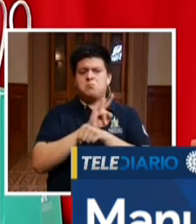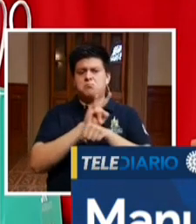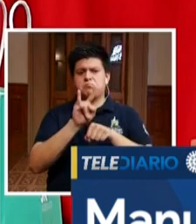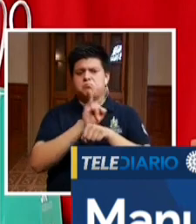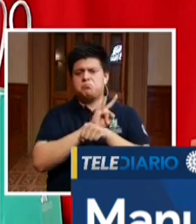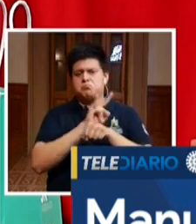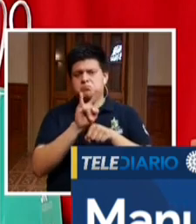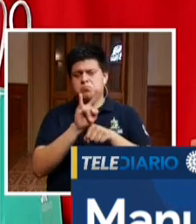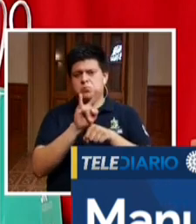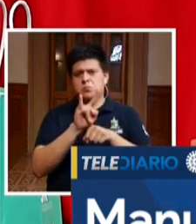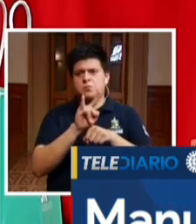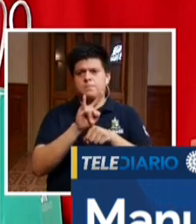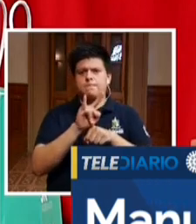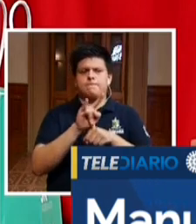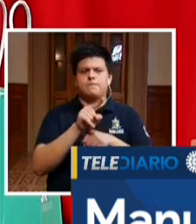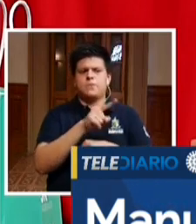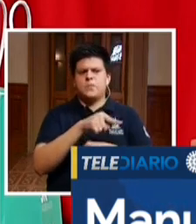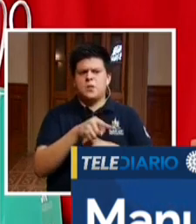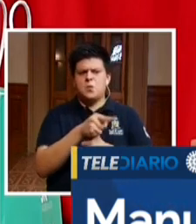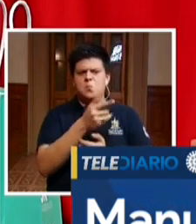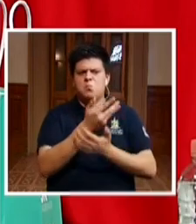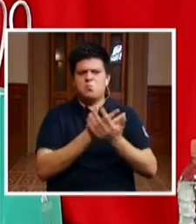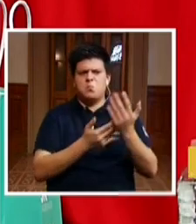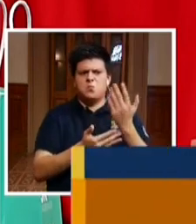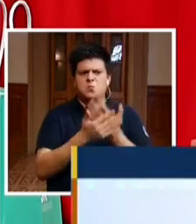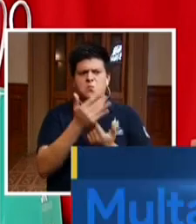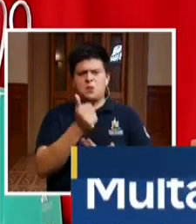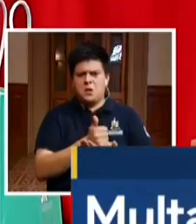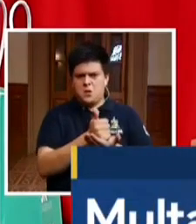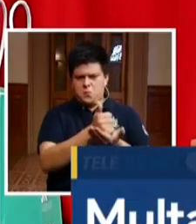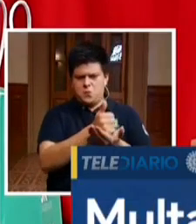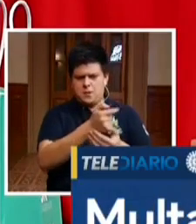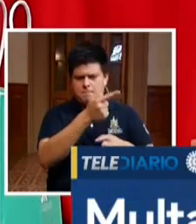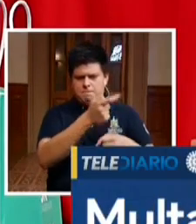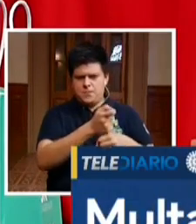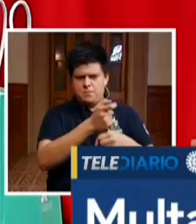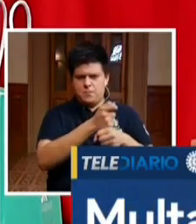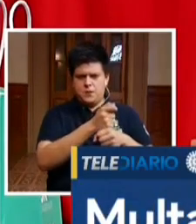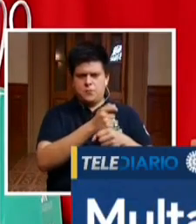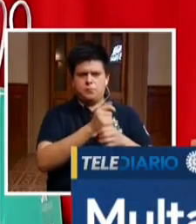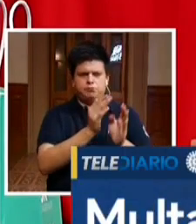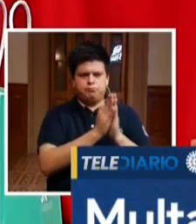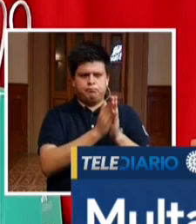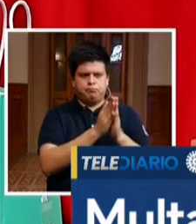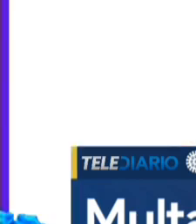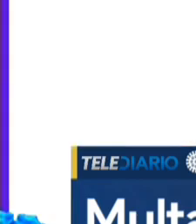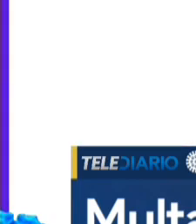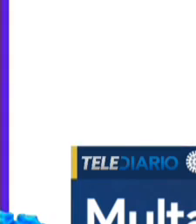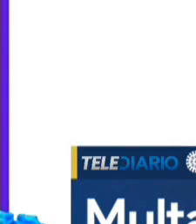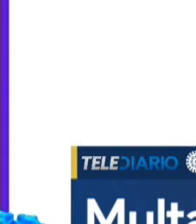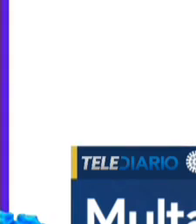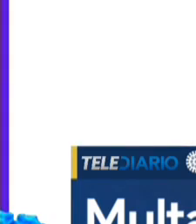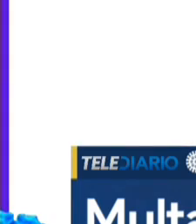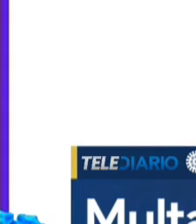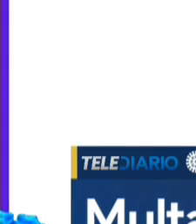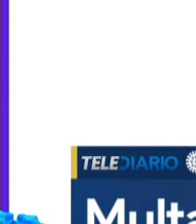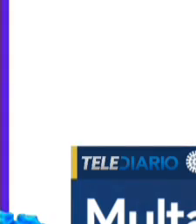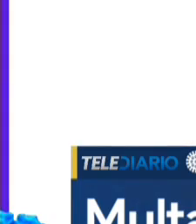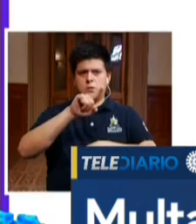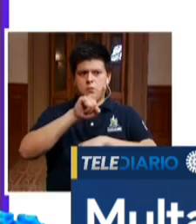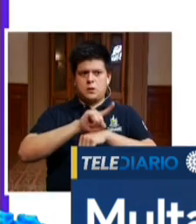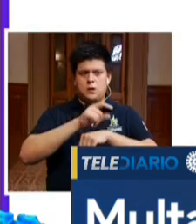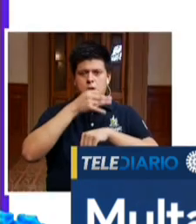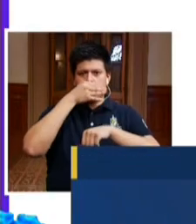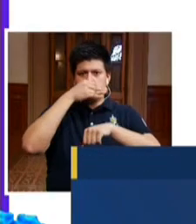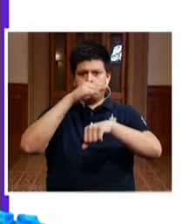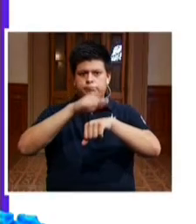clandestinos, donde pueden actuar para disuadir la primera ocasión y posteriormente para multar. Esto lo señaló durante la rueda